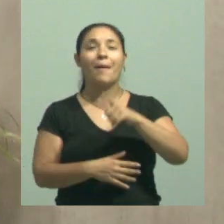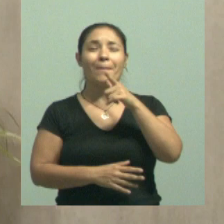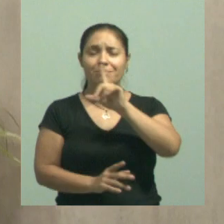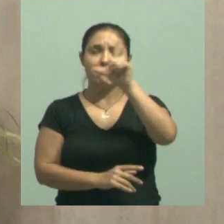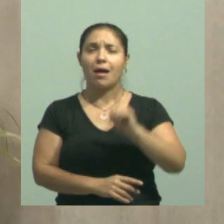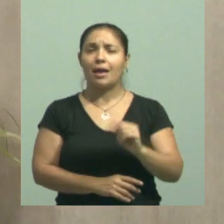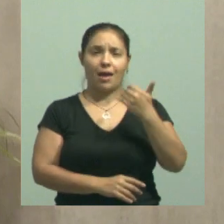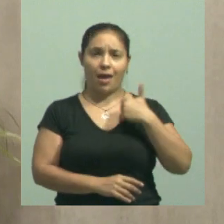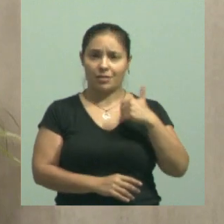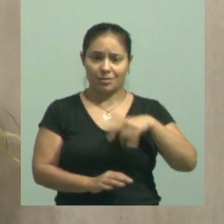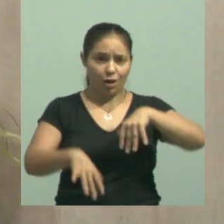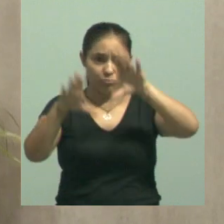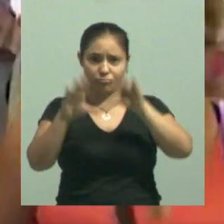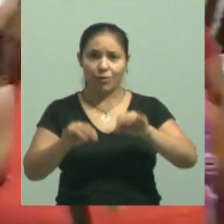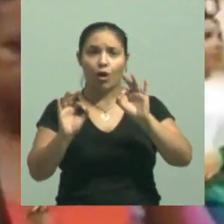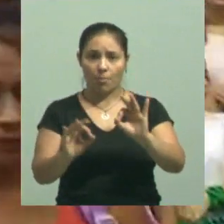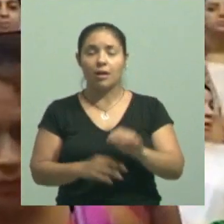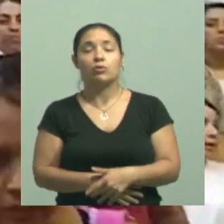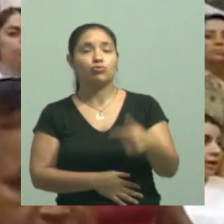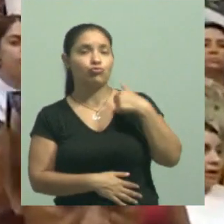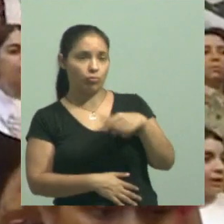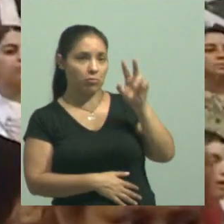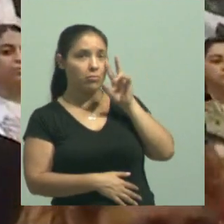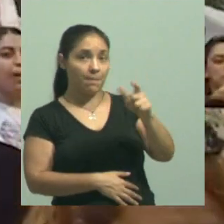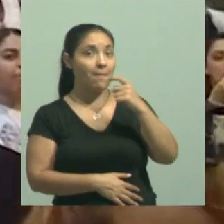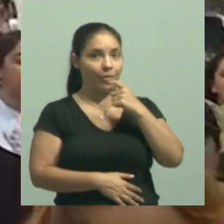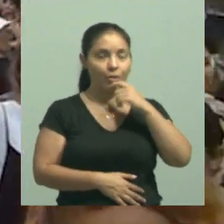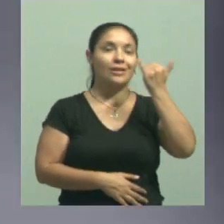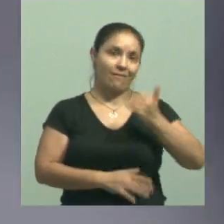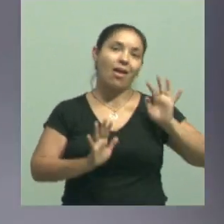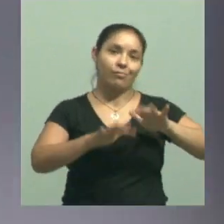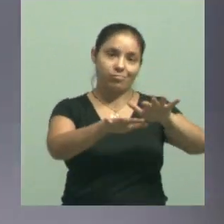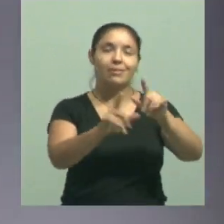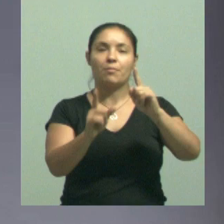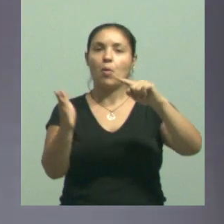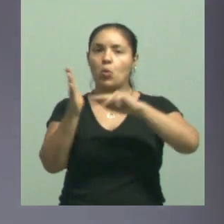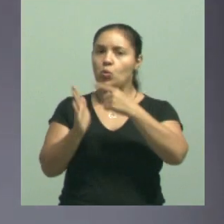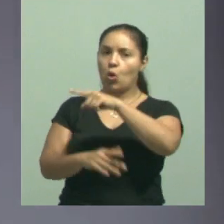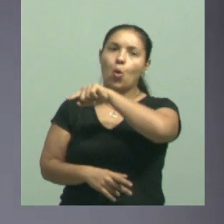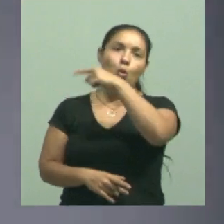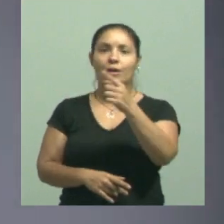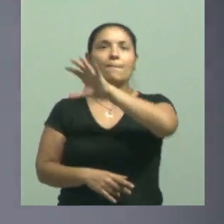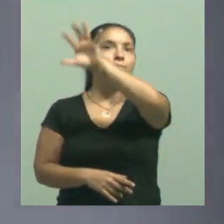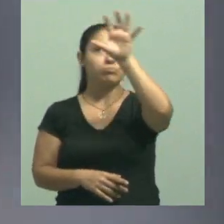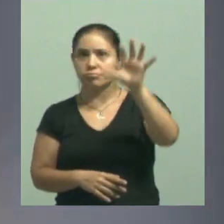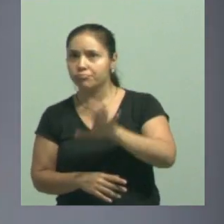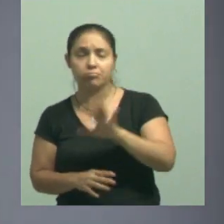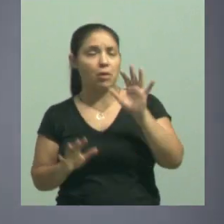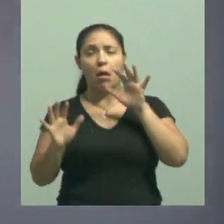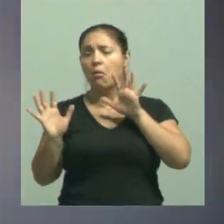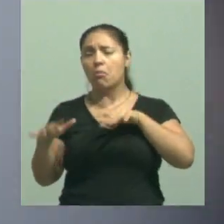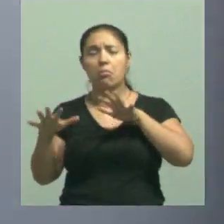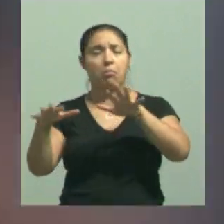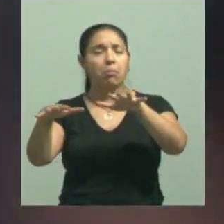menos las imágenes que vi, no solo en Mendoza estuvimos, ¿no? Pero en Buenos Aires y en otras provincias, realmente era